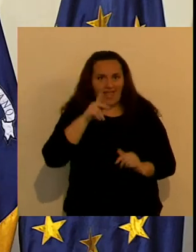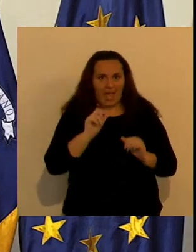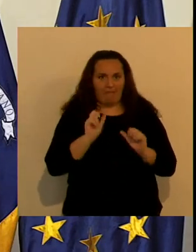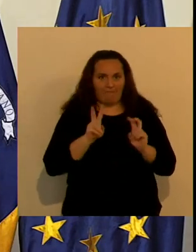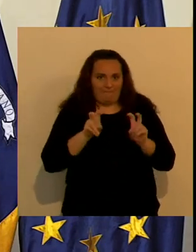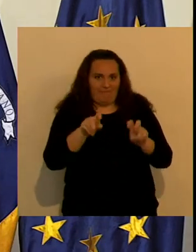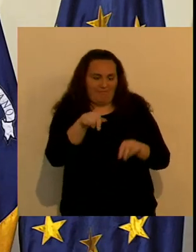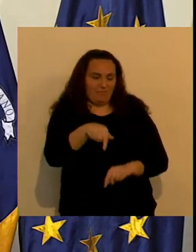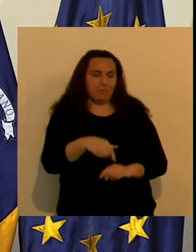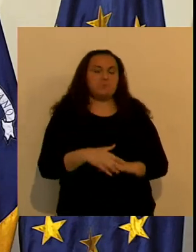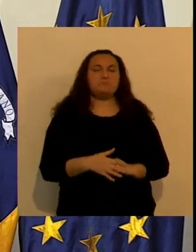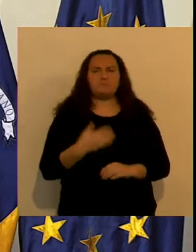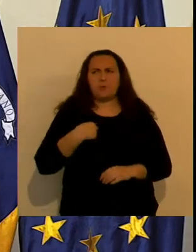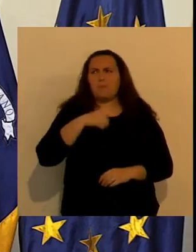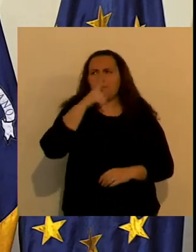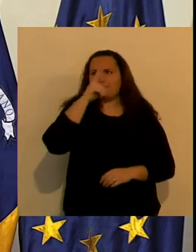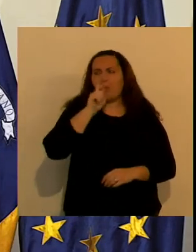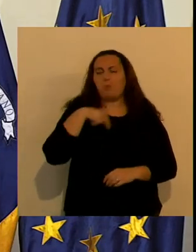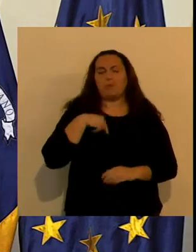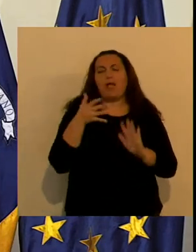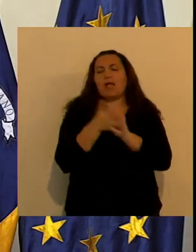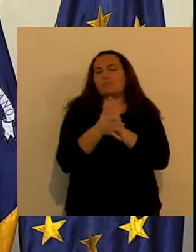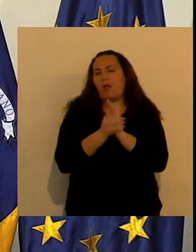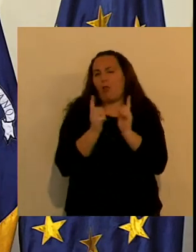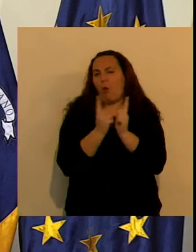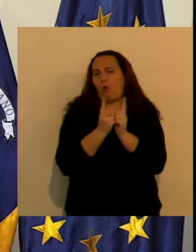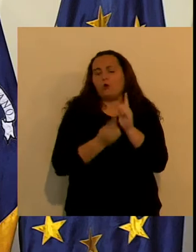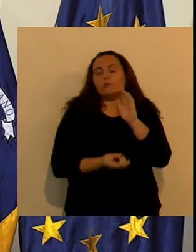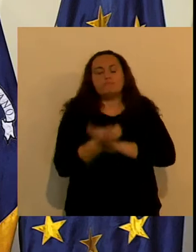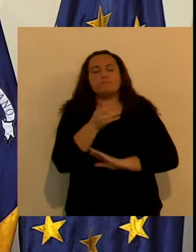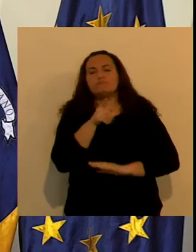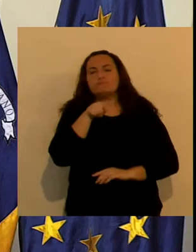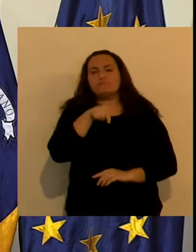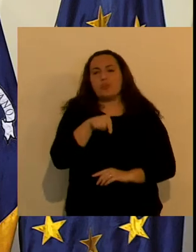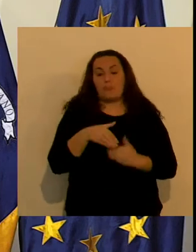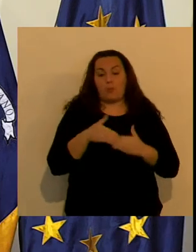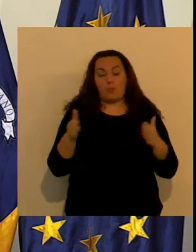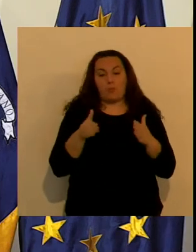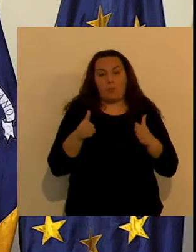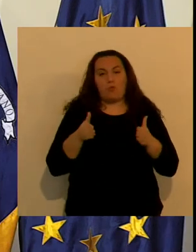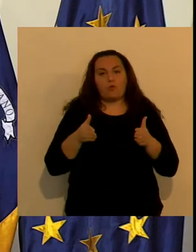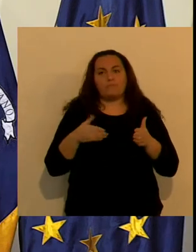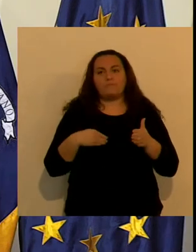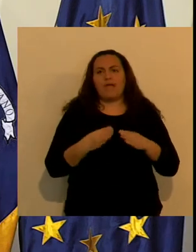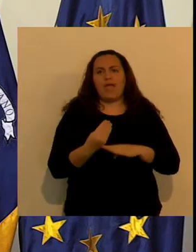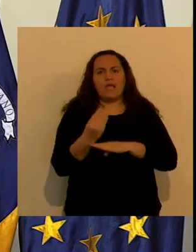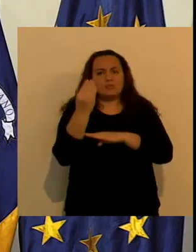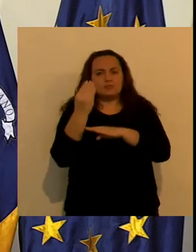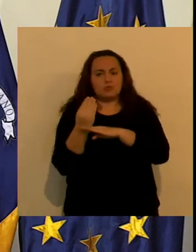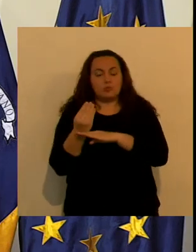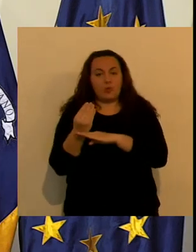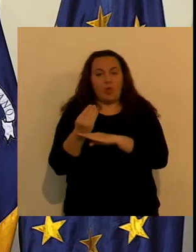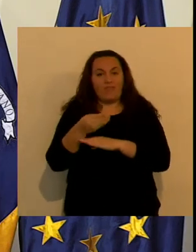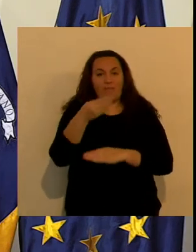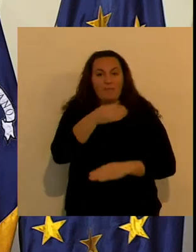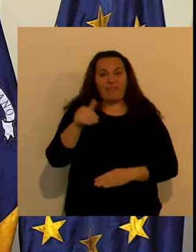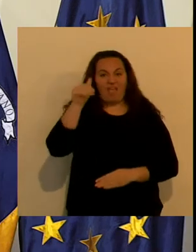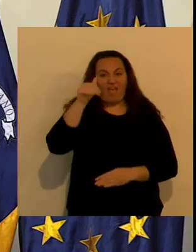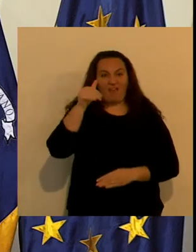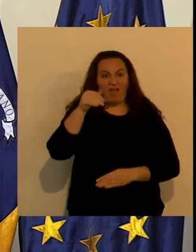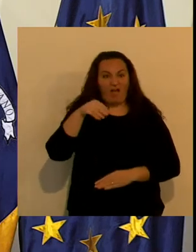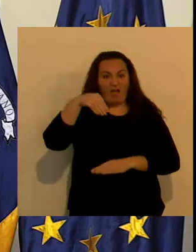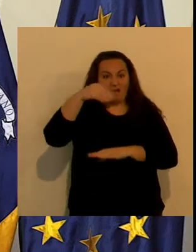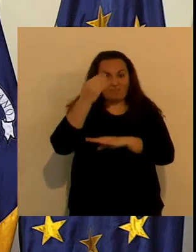Recuerdo, para explicar simplemente cómo surge la inauguración de una escultura en el municipio de Breña Baja, en el paseo